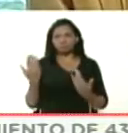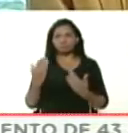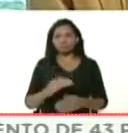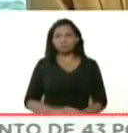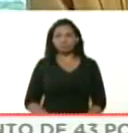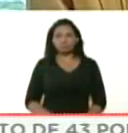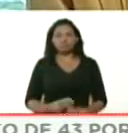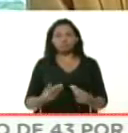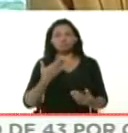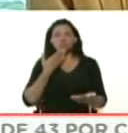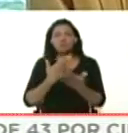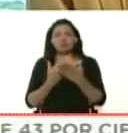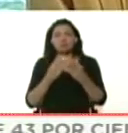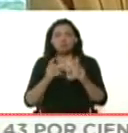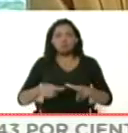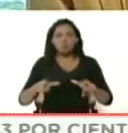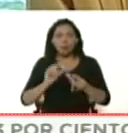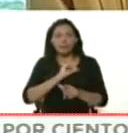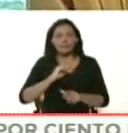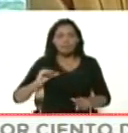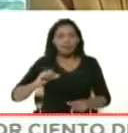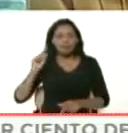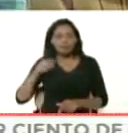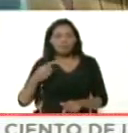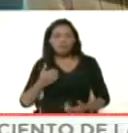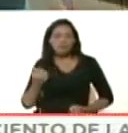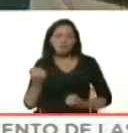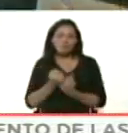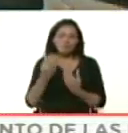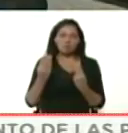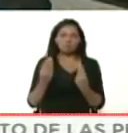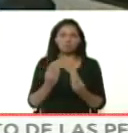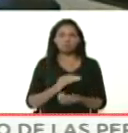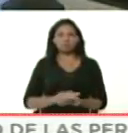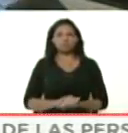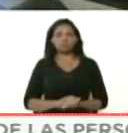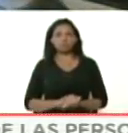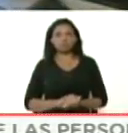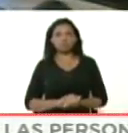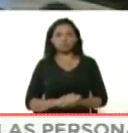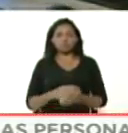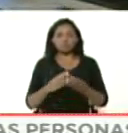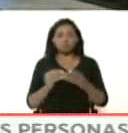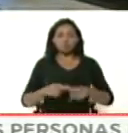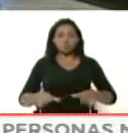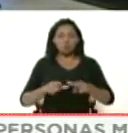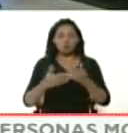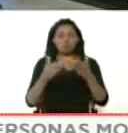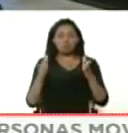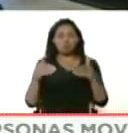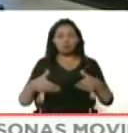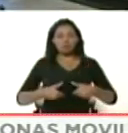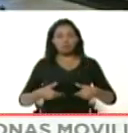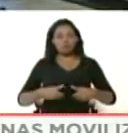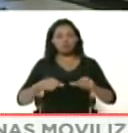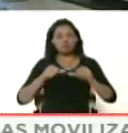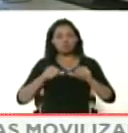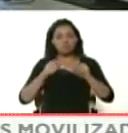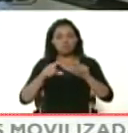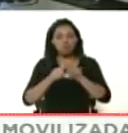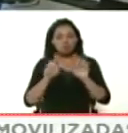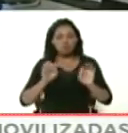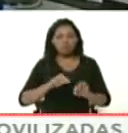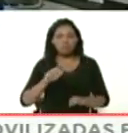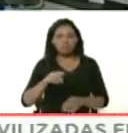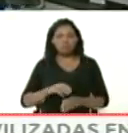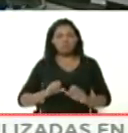y agradecer a todos los sectores privados y a todo el sector público el esfuerzo. Se mantenga el esfuerzo,